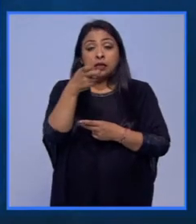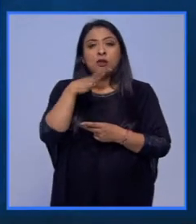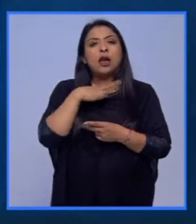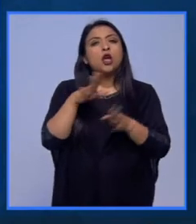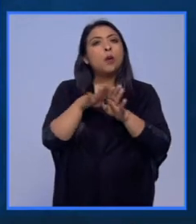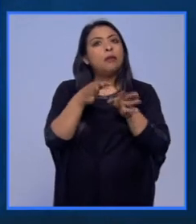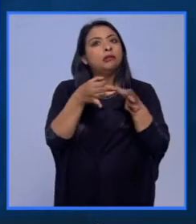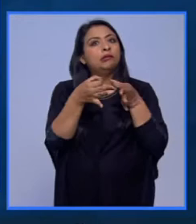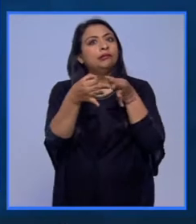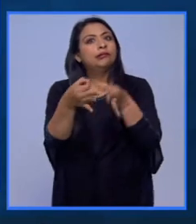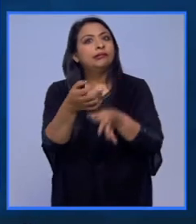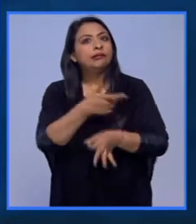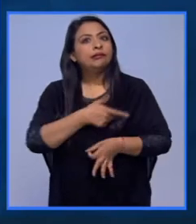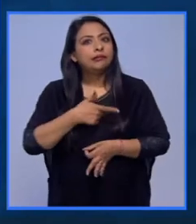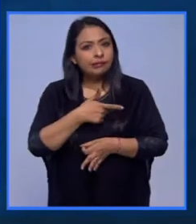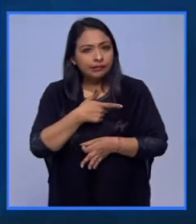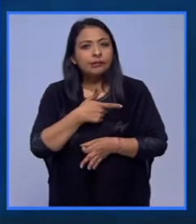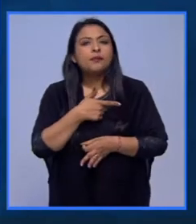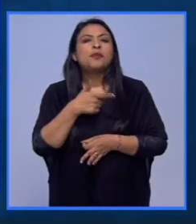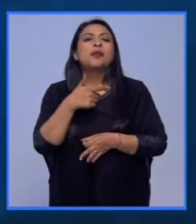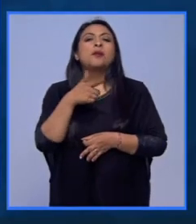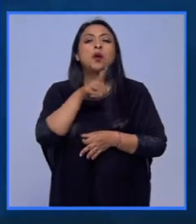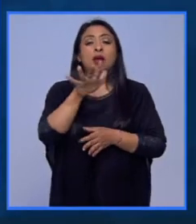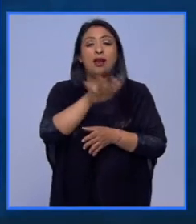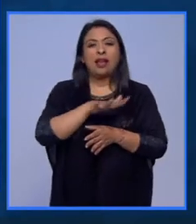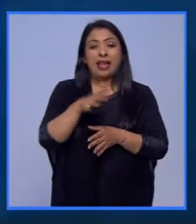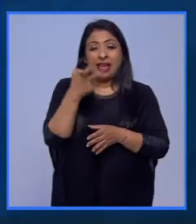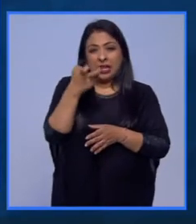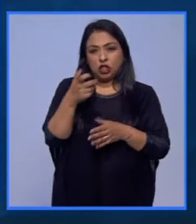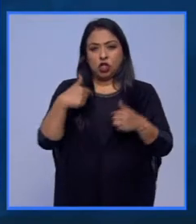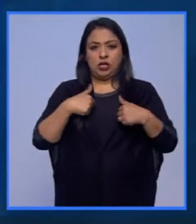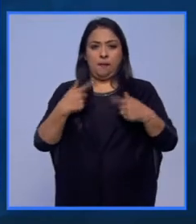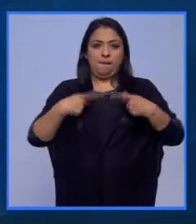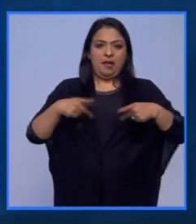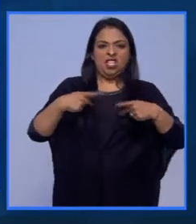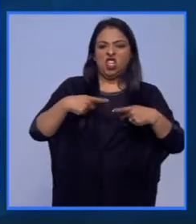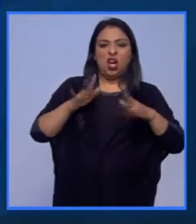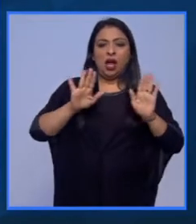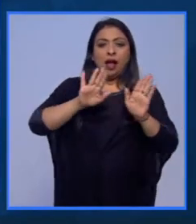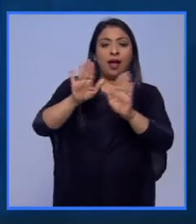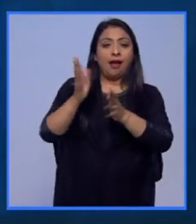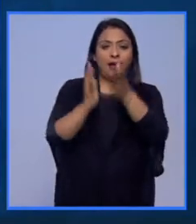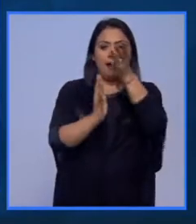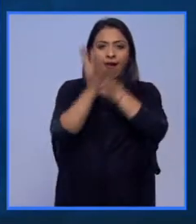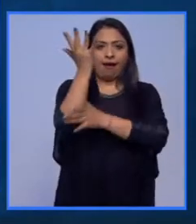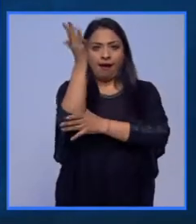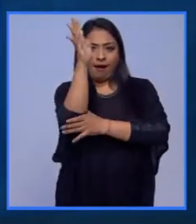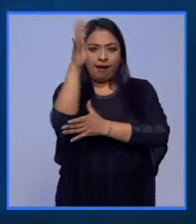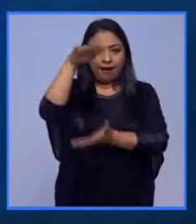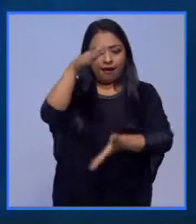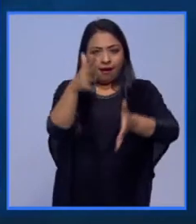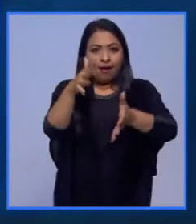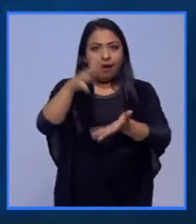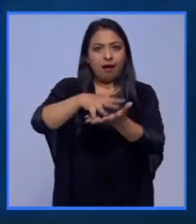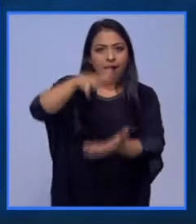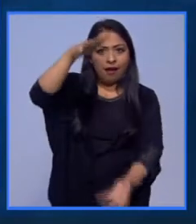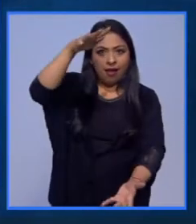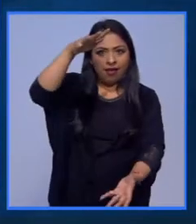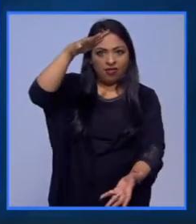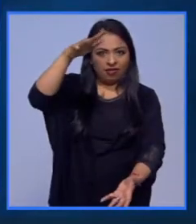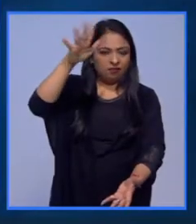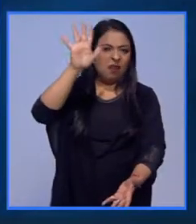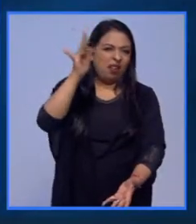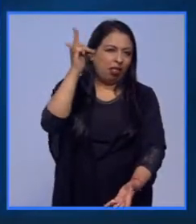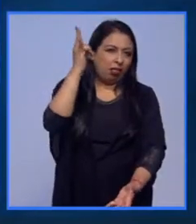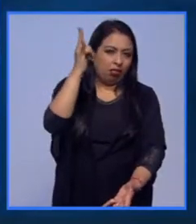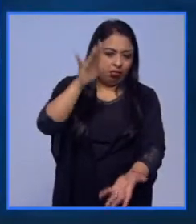más atractivo el asunto, porque en lugar de ser ejecutado eso por bailarines, lo hacen estas marionetas grandes o gigantes,